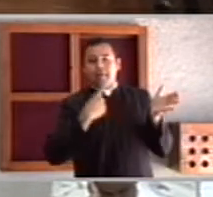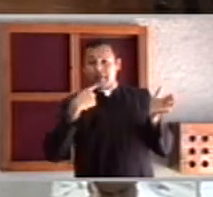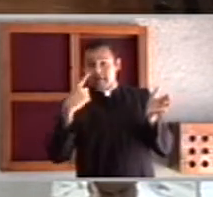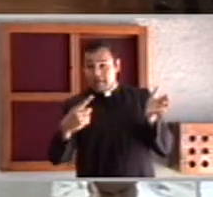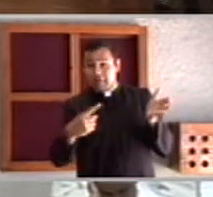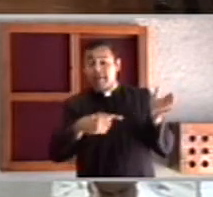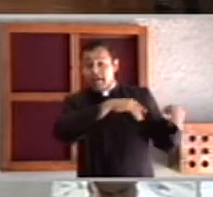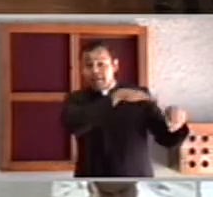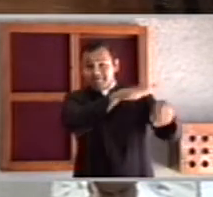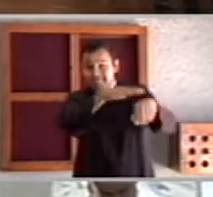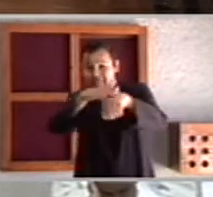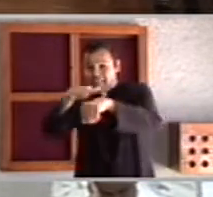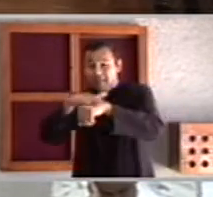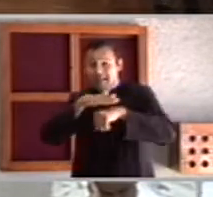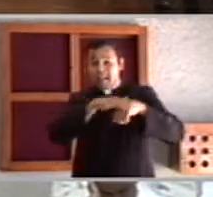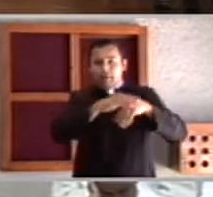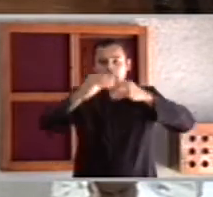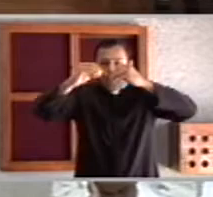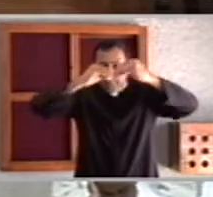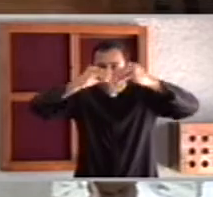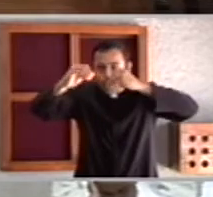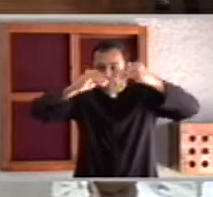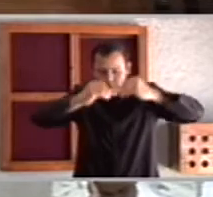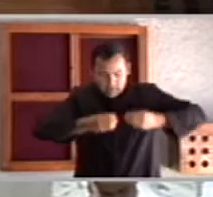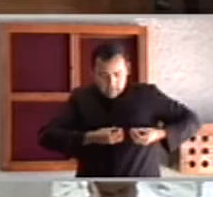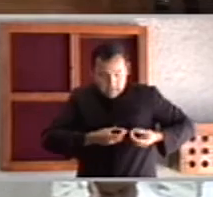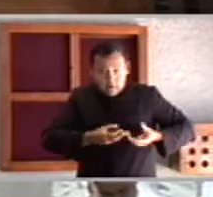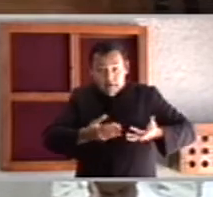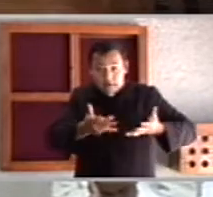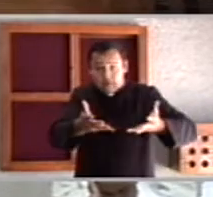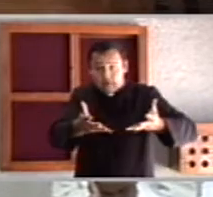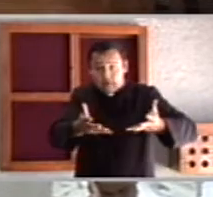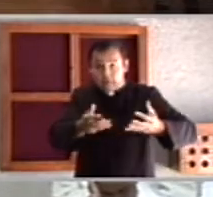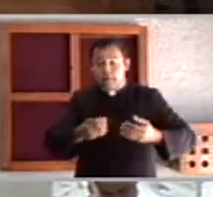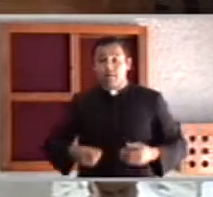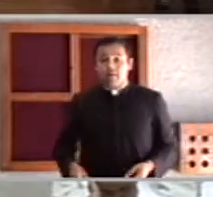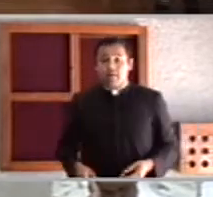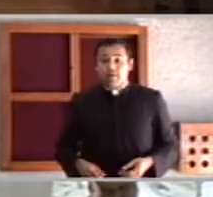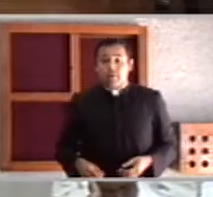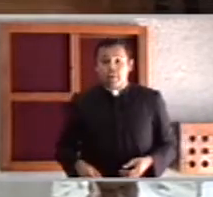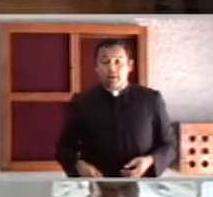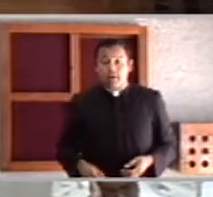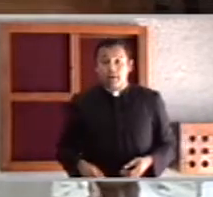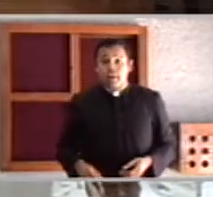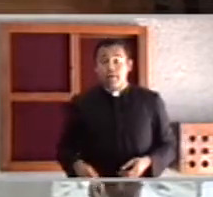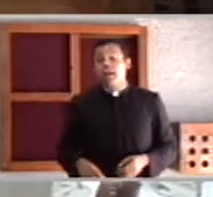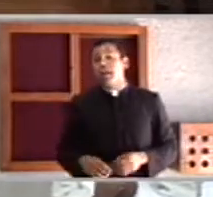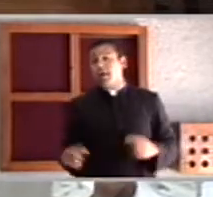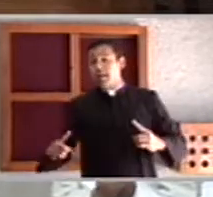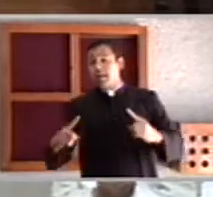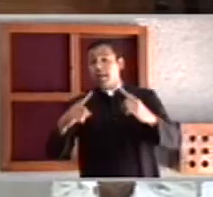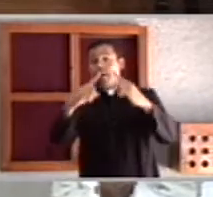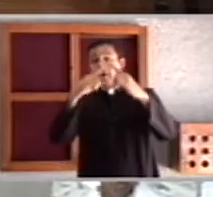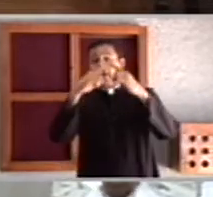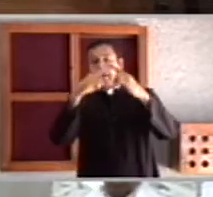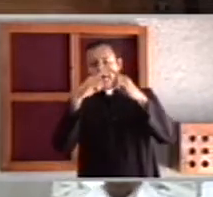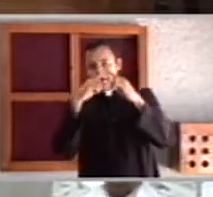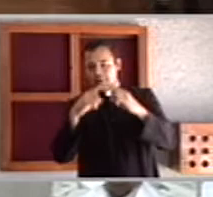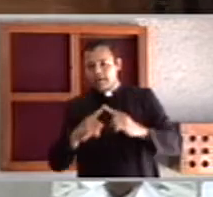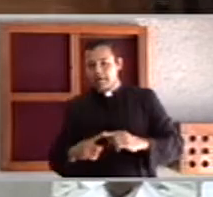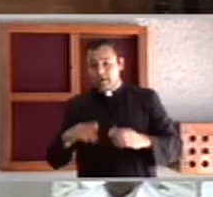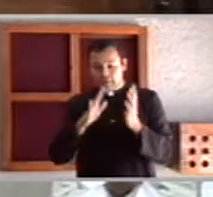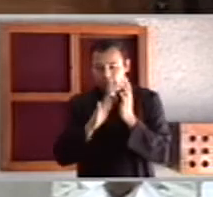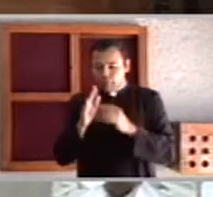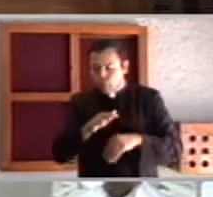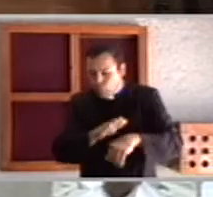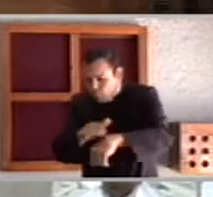y su misión misericordiosa, a la que llama la Iglesia a todo el pueblo